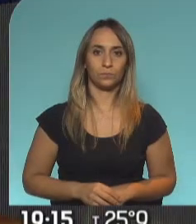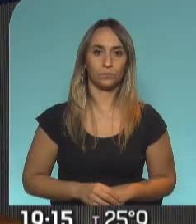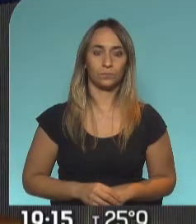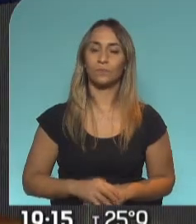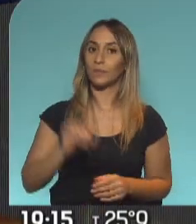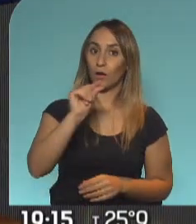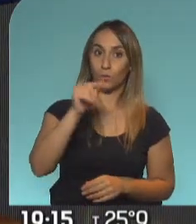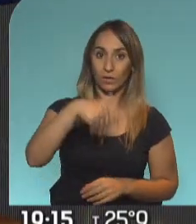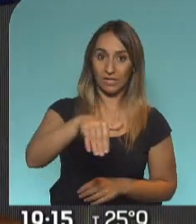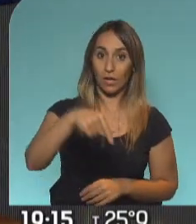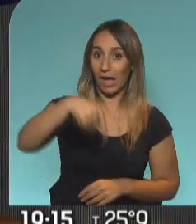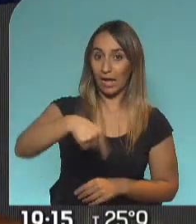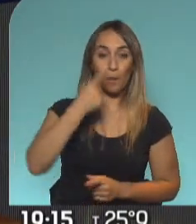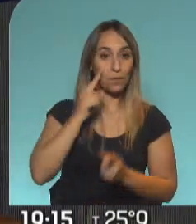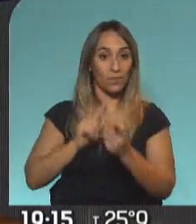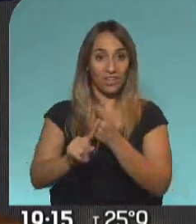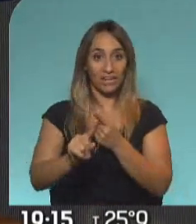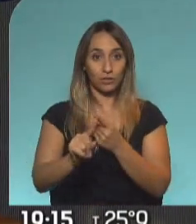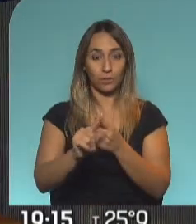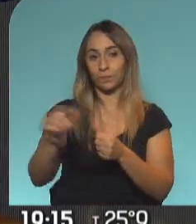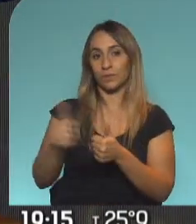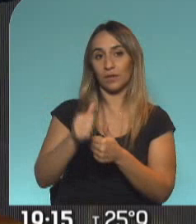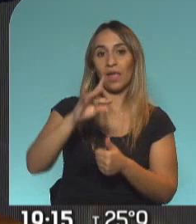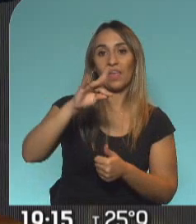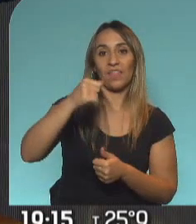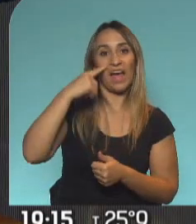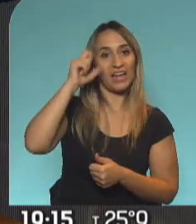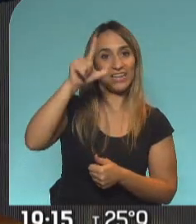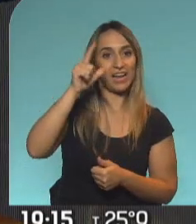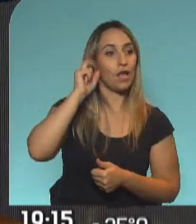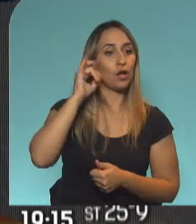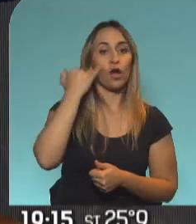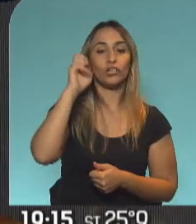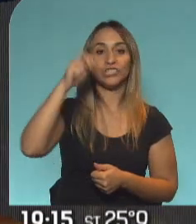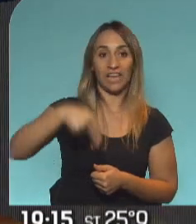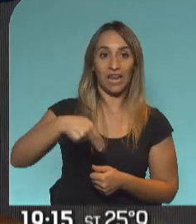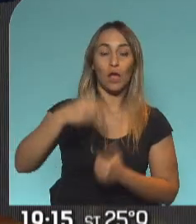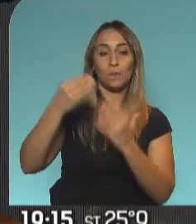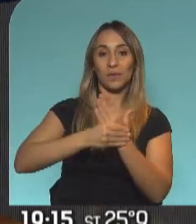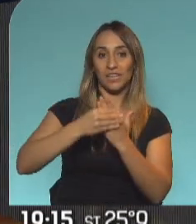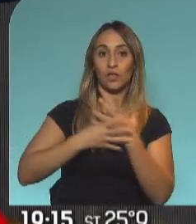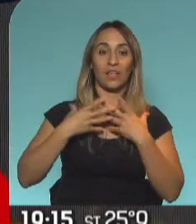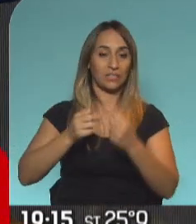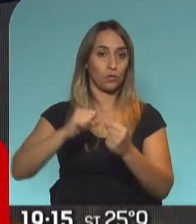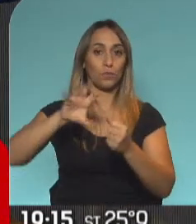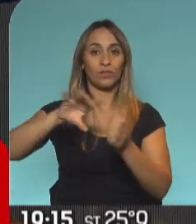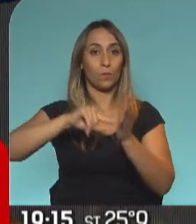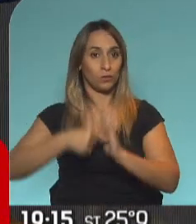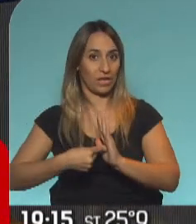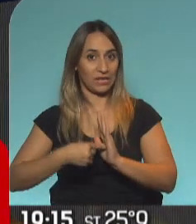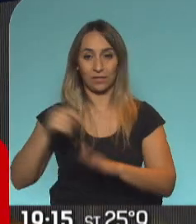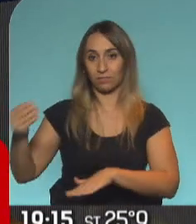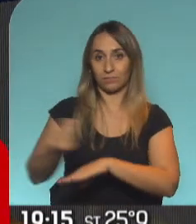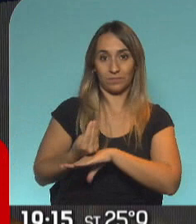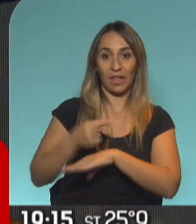En minutos, aquí en vivo, Daniel Goyán, ministro de Salud de la provincia de Buenos Aires. Obviamente es un tema también para